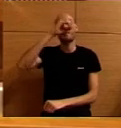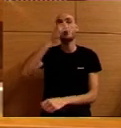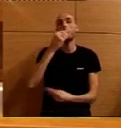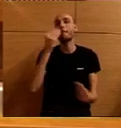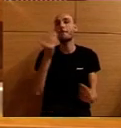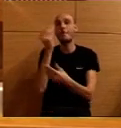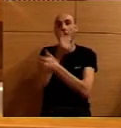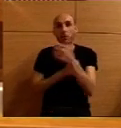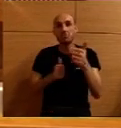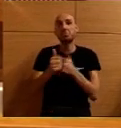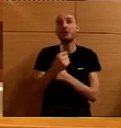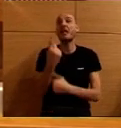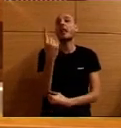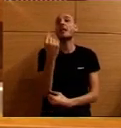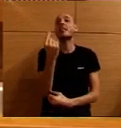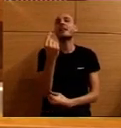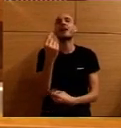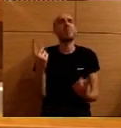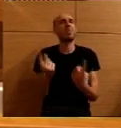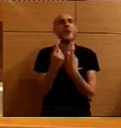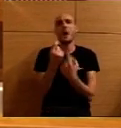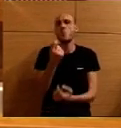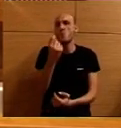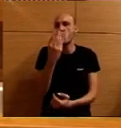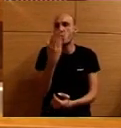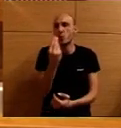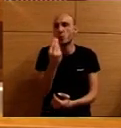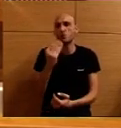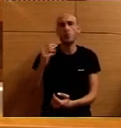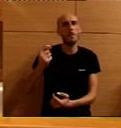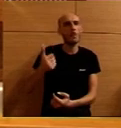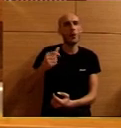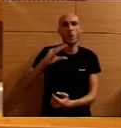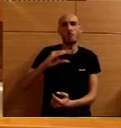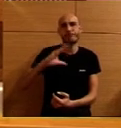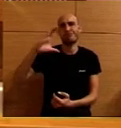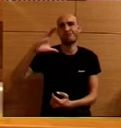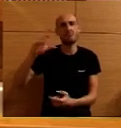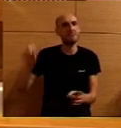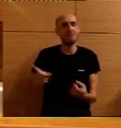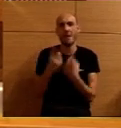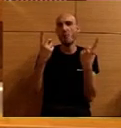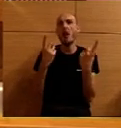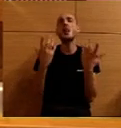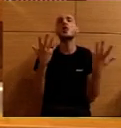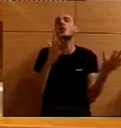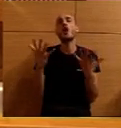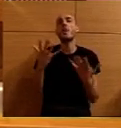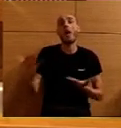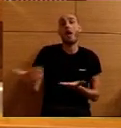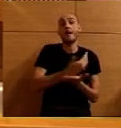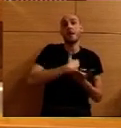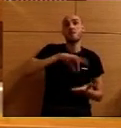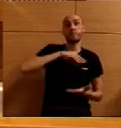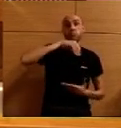dinero, sea la cuantía que sea, esté en el bolsillo de quienes crean riqueza en esta provincia y de quienes crean empleo en